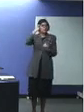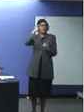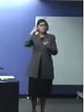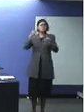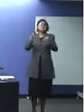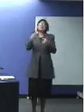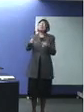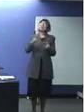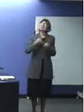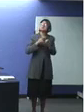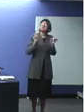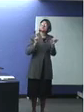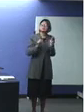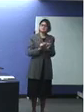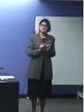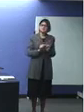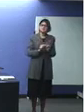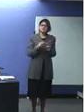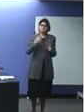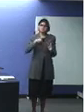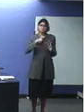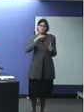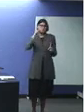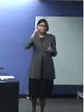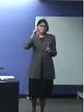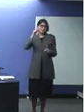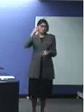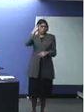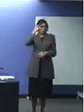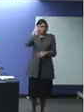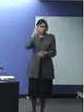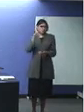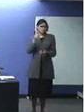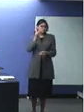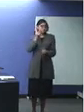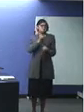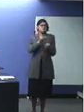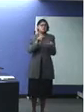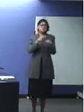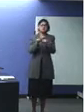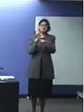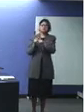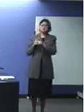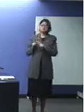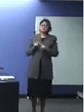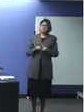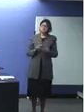Si nosotros miramos desde la diferencia, no solo las personas con discapacidad estamos